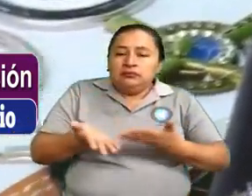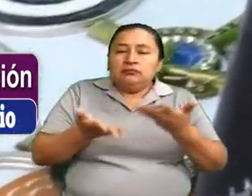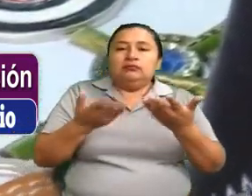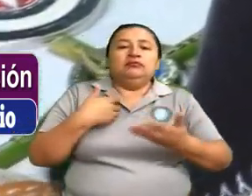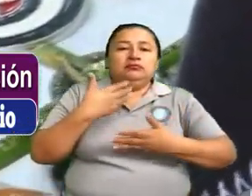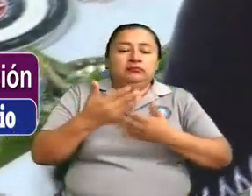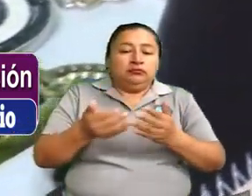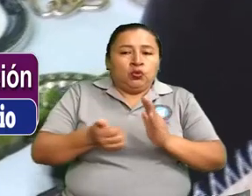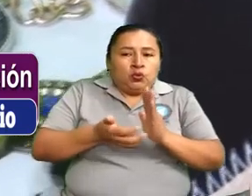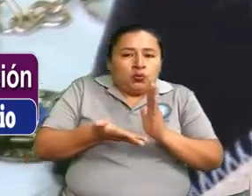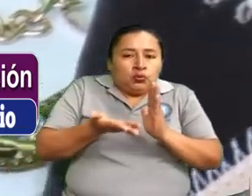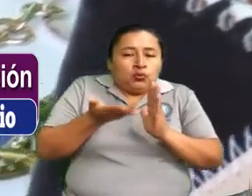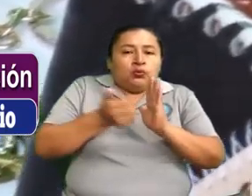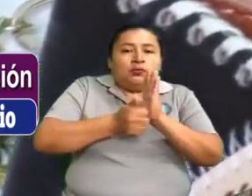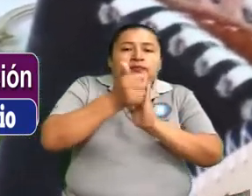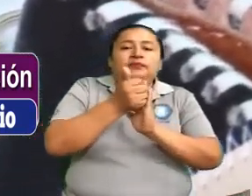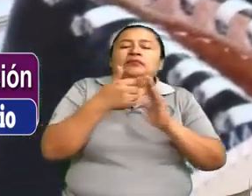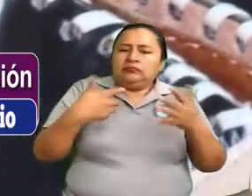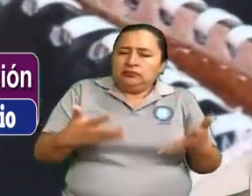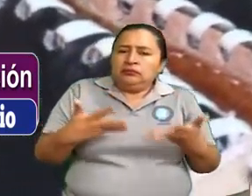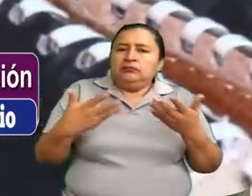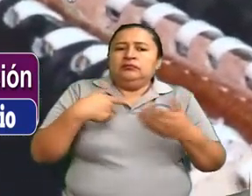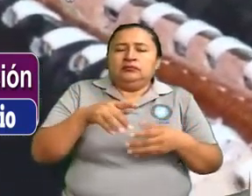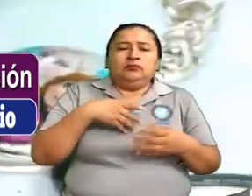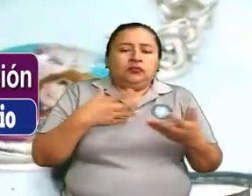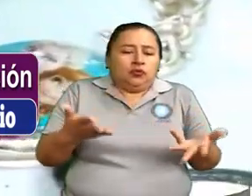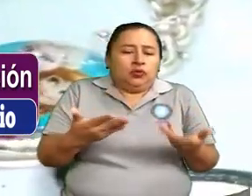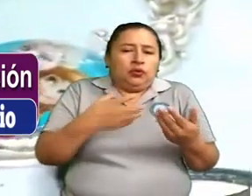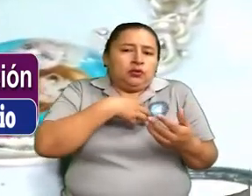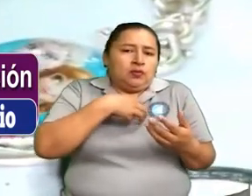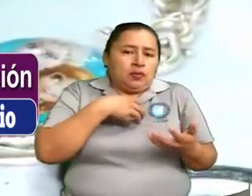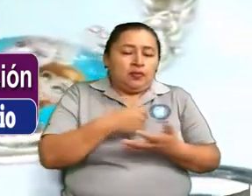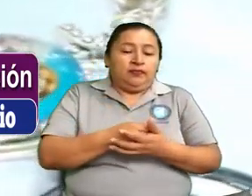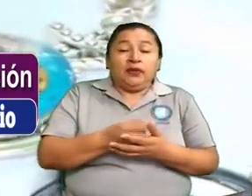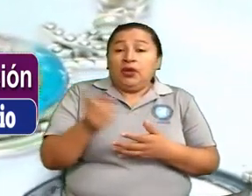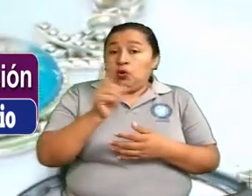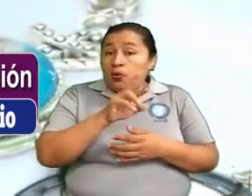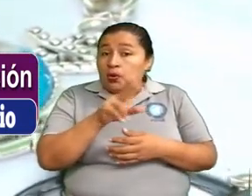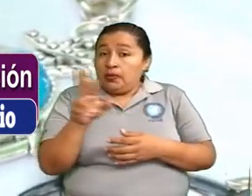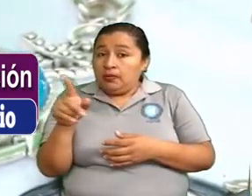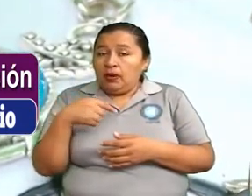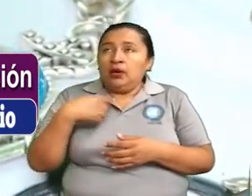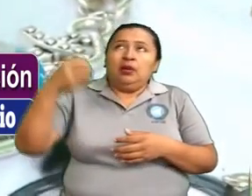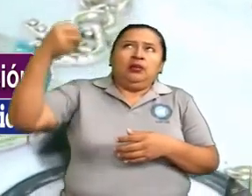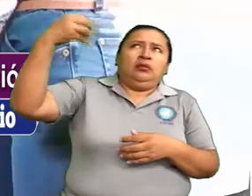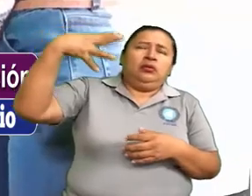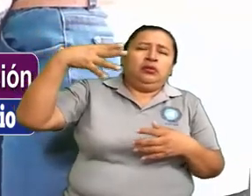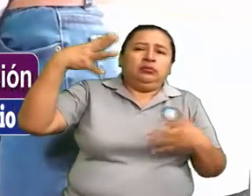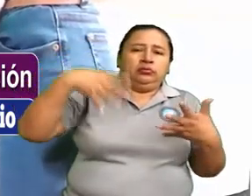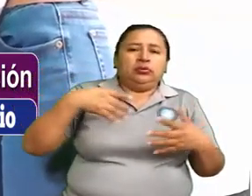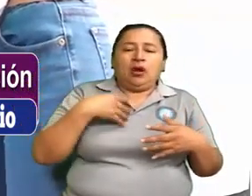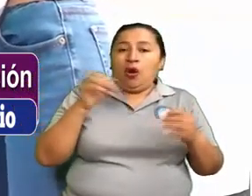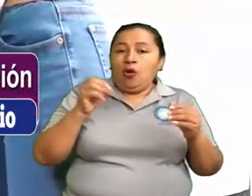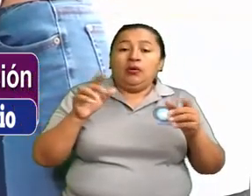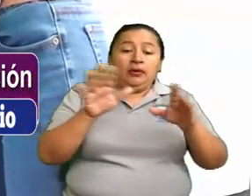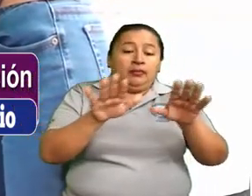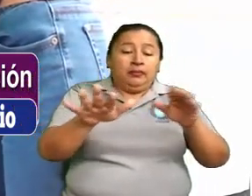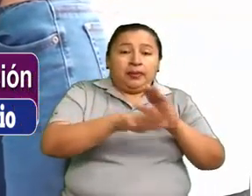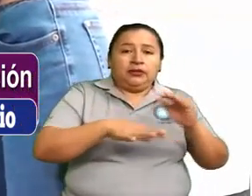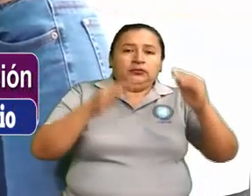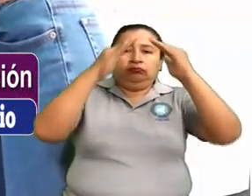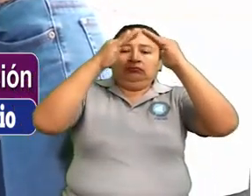su autoestima y su ánimo y su motivación. No es lo mismo ir a solearte que estar en un espacio fijo